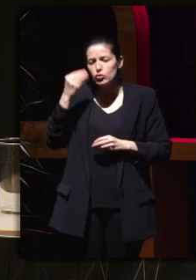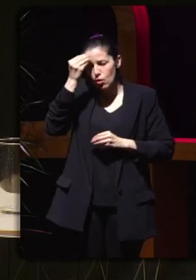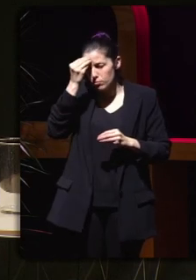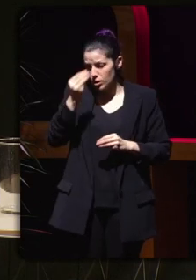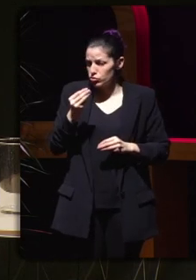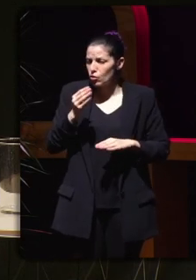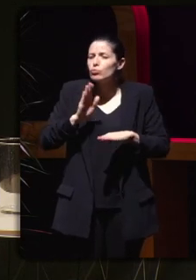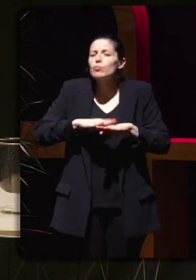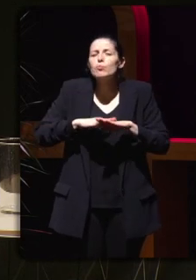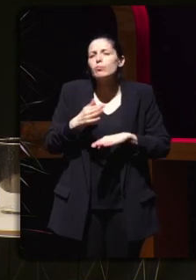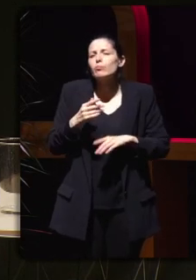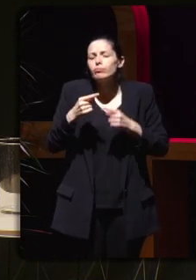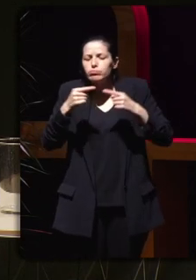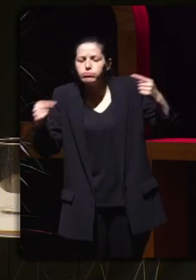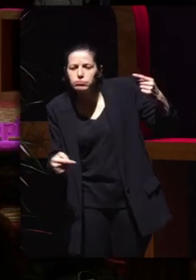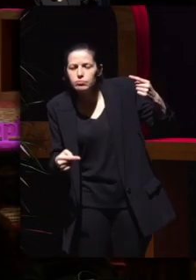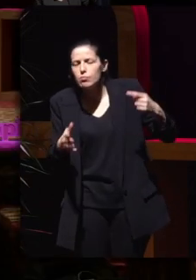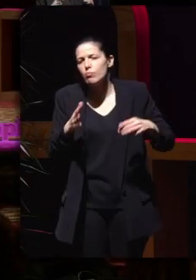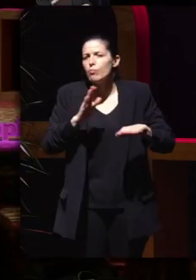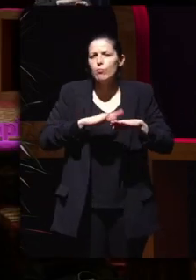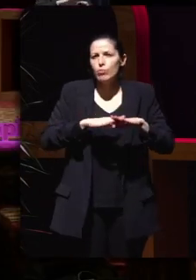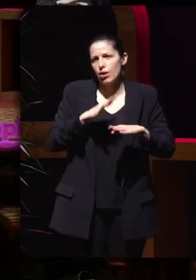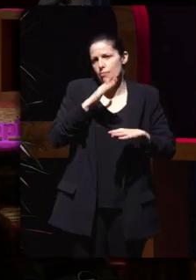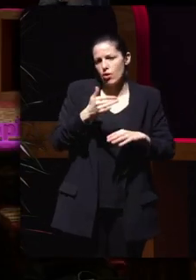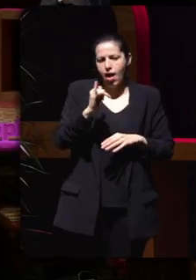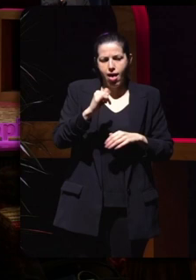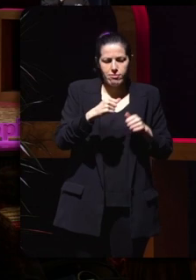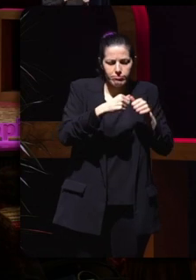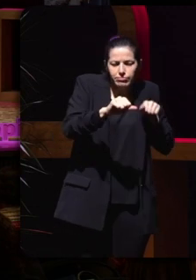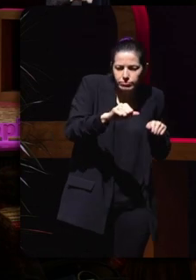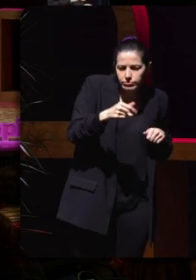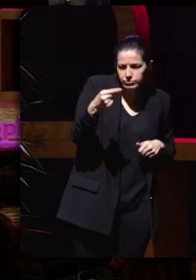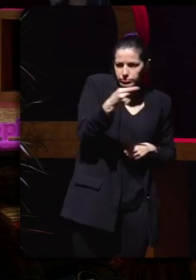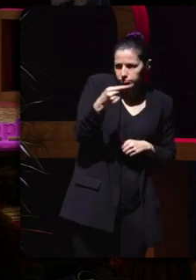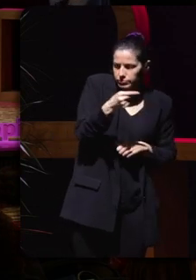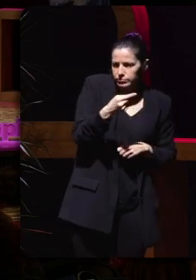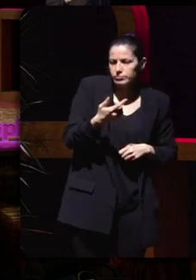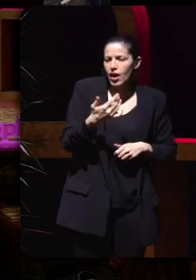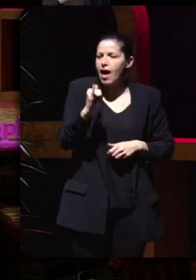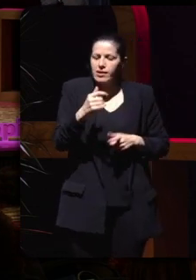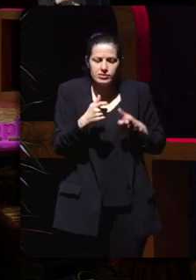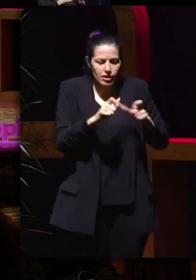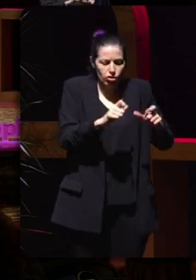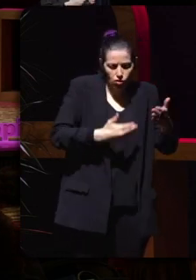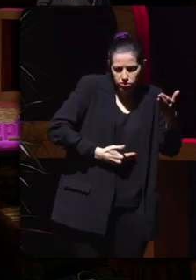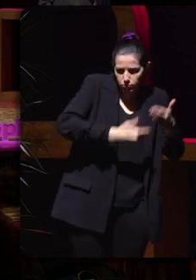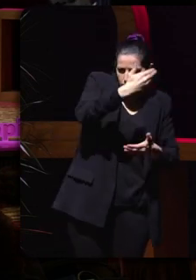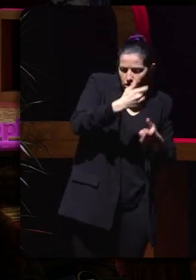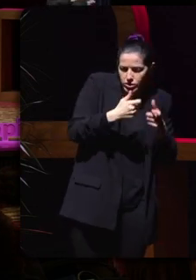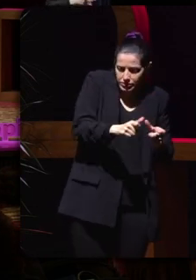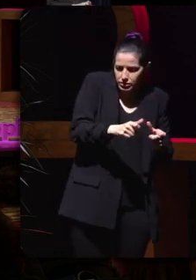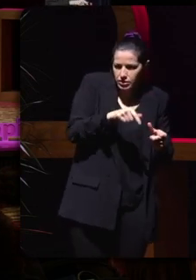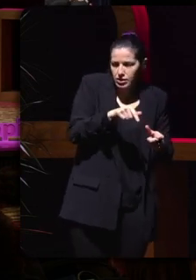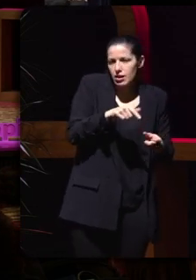en el sentido de que hay secciones de los periódicos que son las mal llamadas a mi juicios